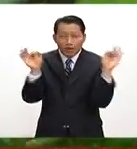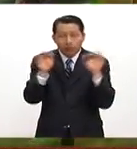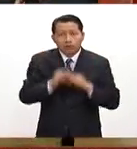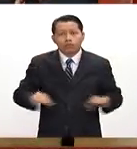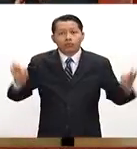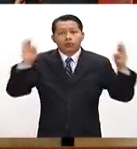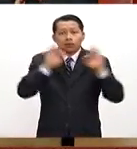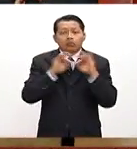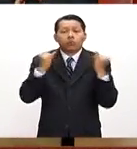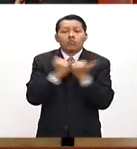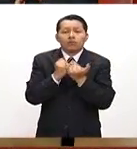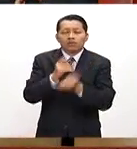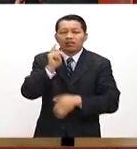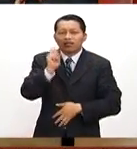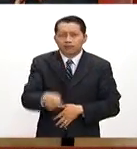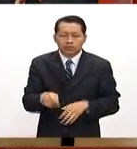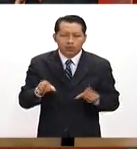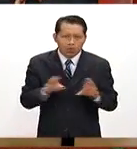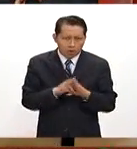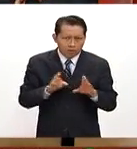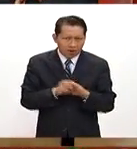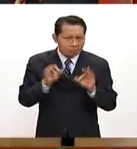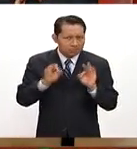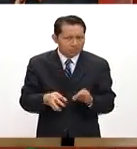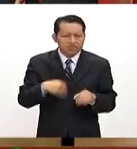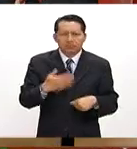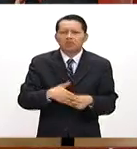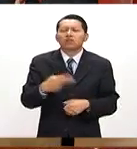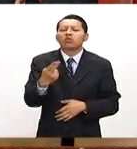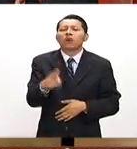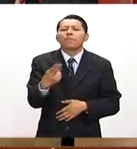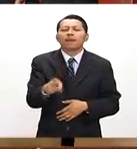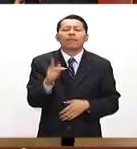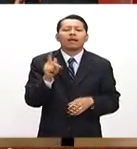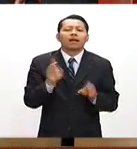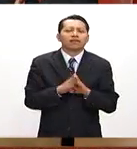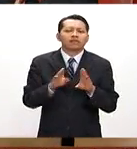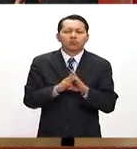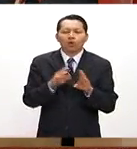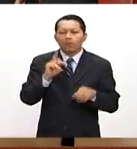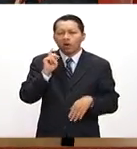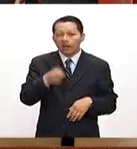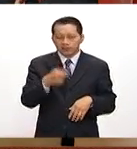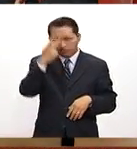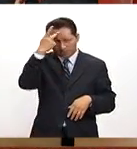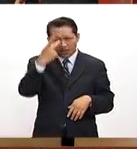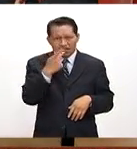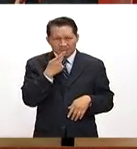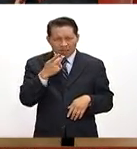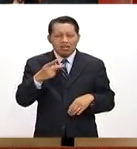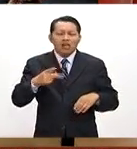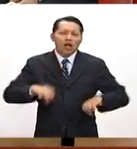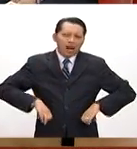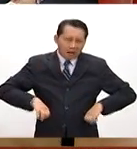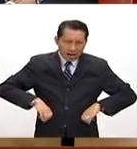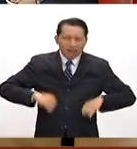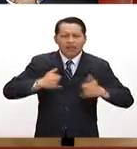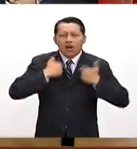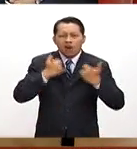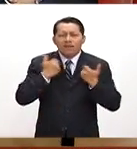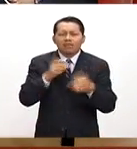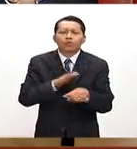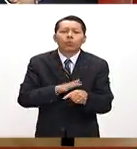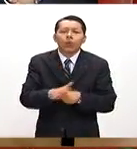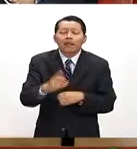va a comenzar a hacerse realidad a partir de noviembre, ¿qué tipo de perfil de jóvenes estamos requiriendo